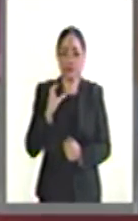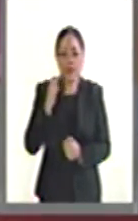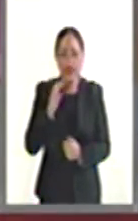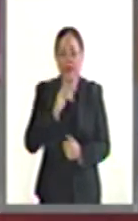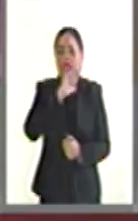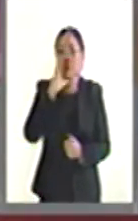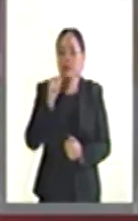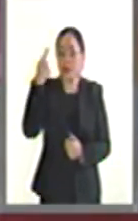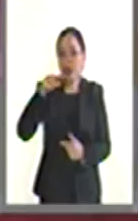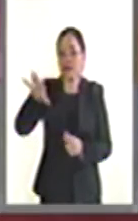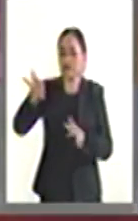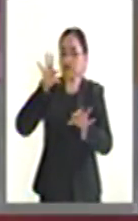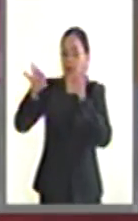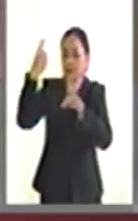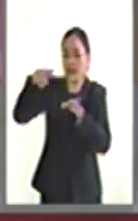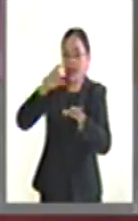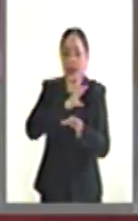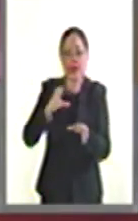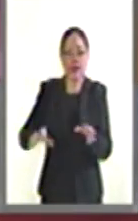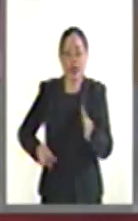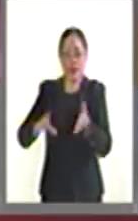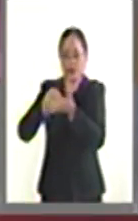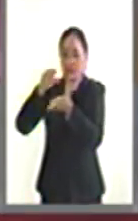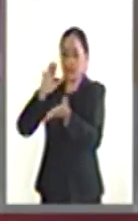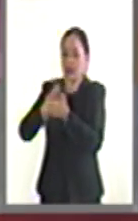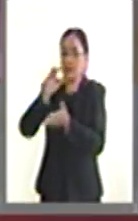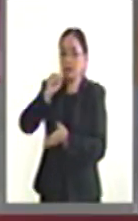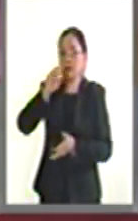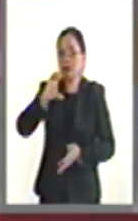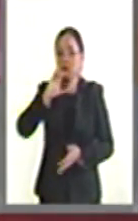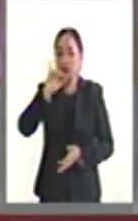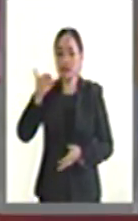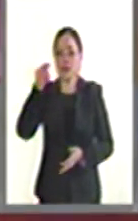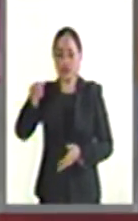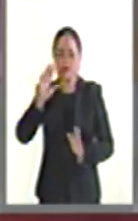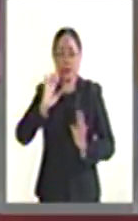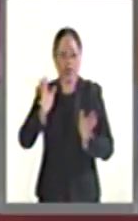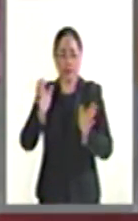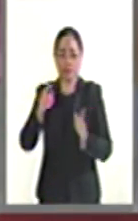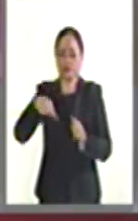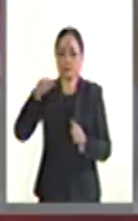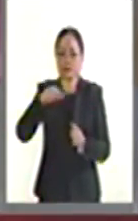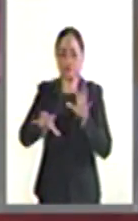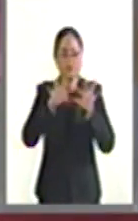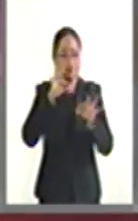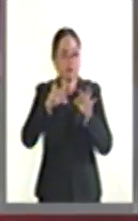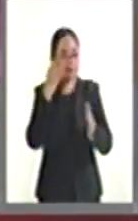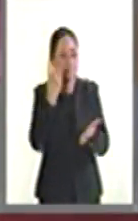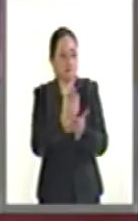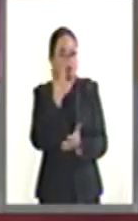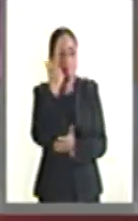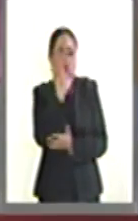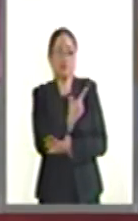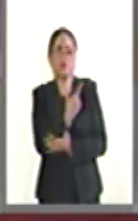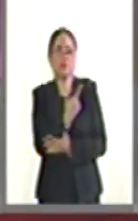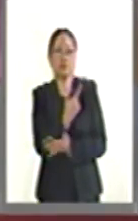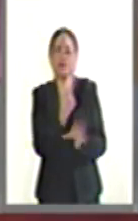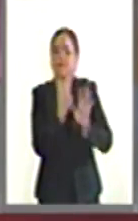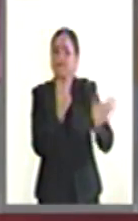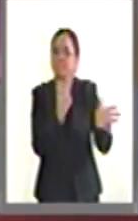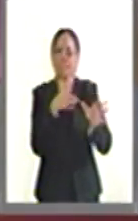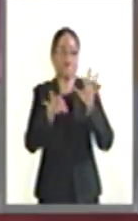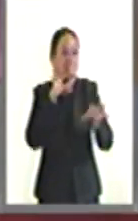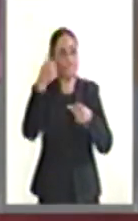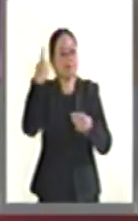candidatos que se registraron en la Suprema Corte de Justicia de la Nación, únicamente 7 serán